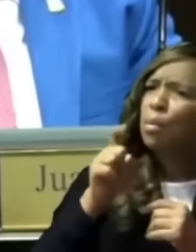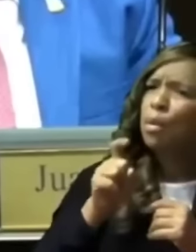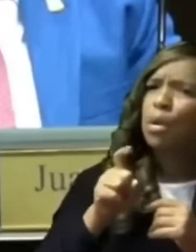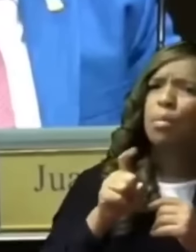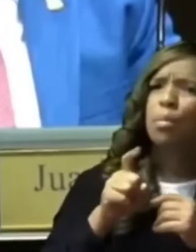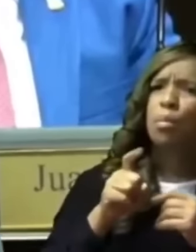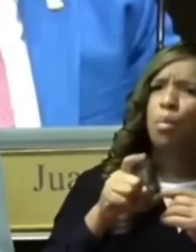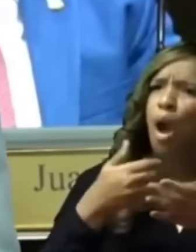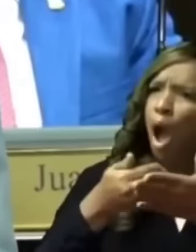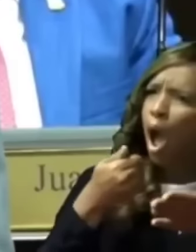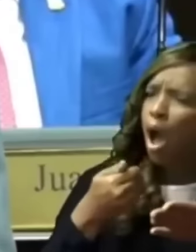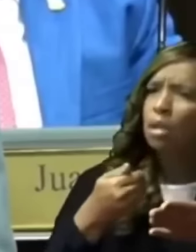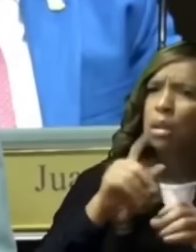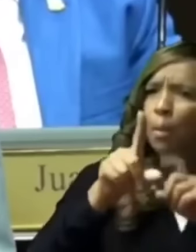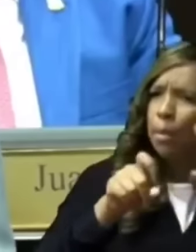honorable presidente,